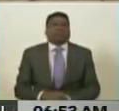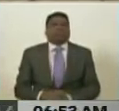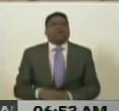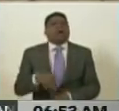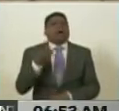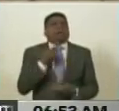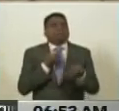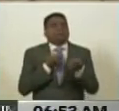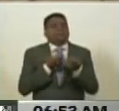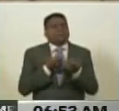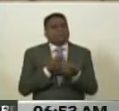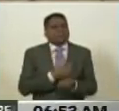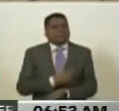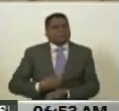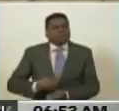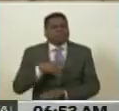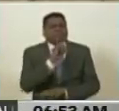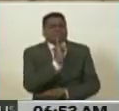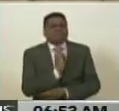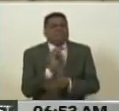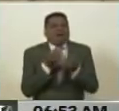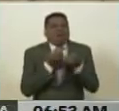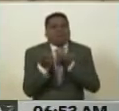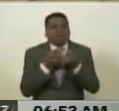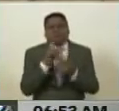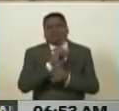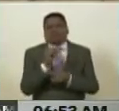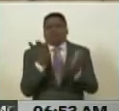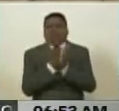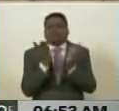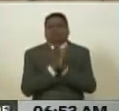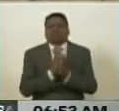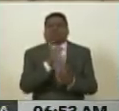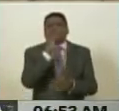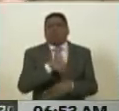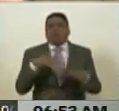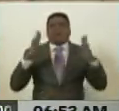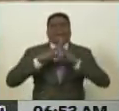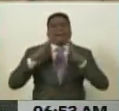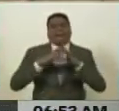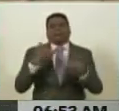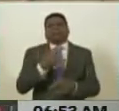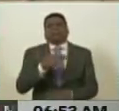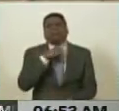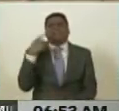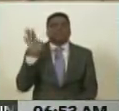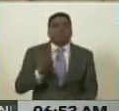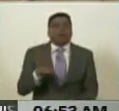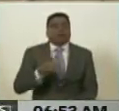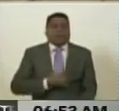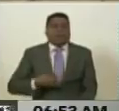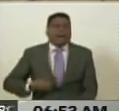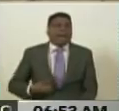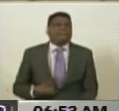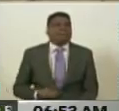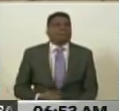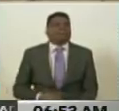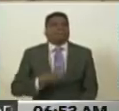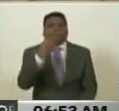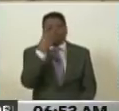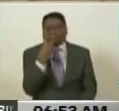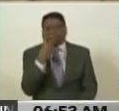que aquí había durante la cuarta república, cuando la gente no estudiaba, cuando la gente no tenía acceso a vivienda, cuando la gente se moría de hambre, cuando la gente incluso quedaba ciega